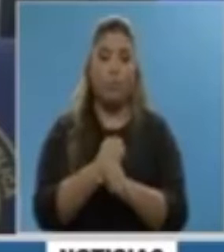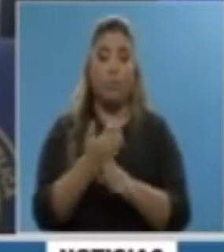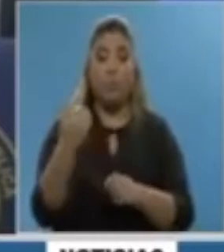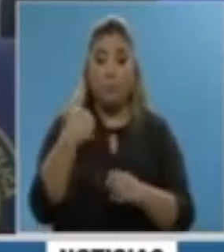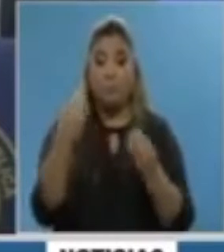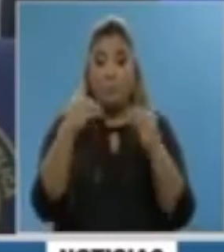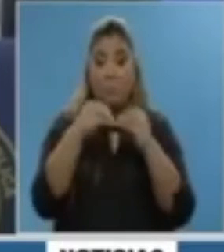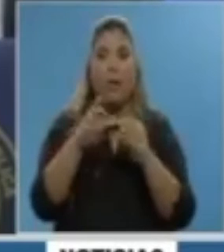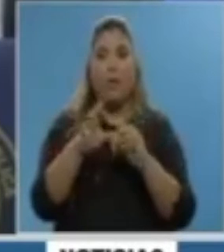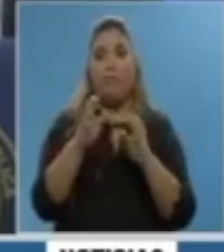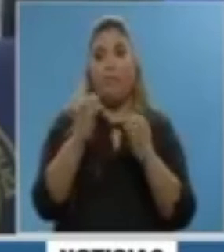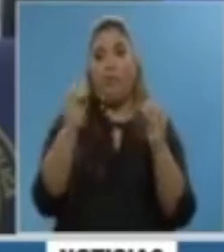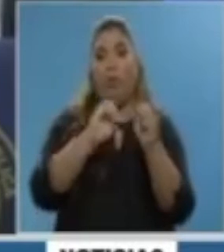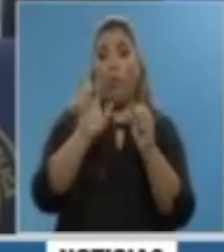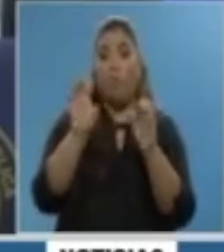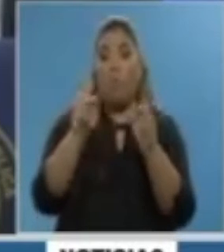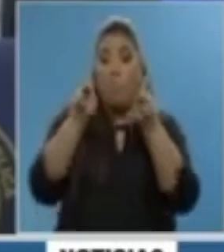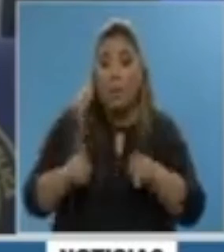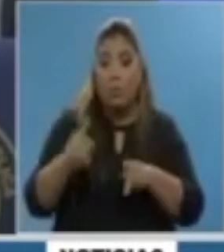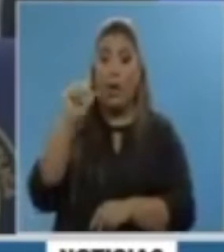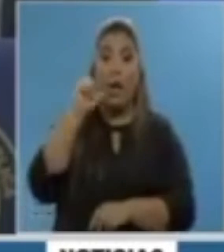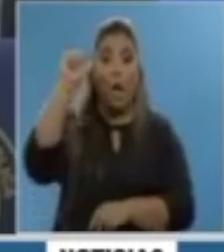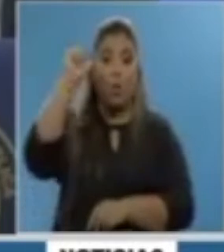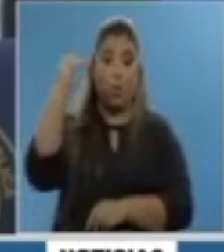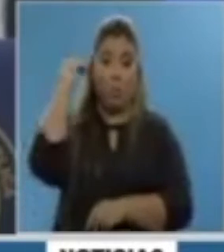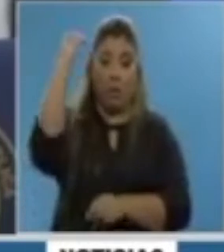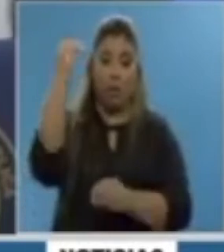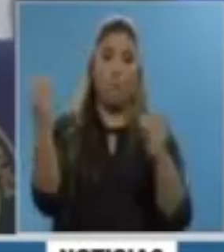algún factor de riesgo o enfermedad concomitante.